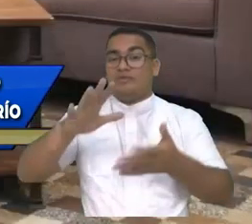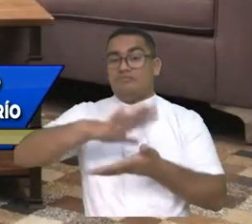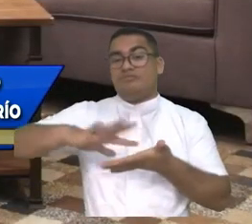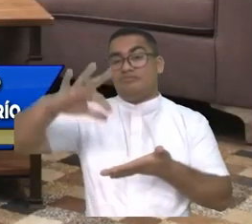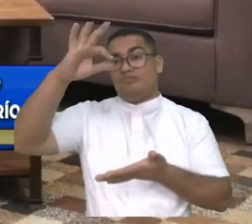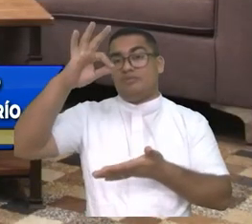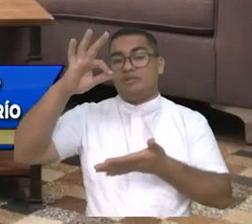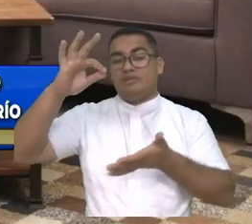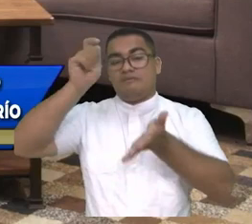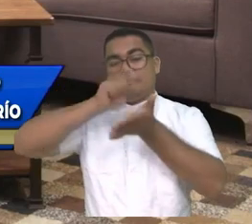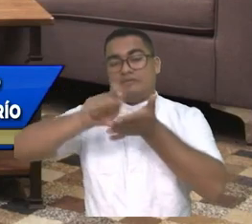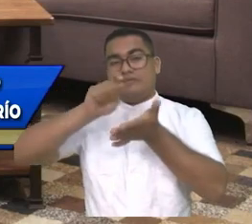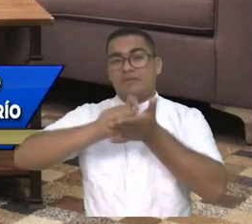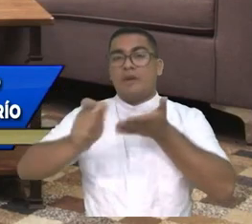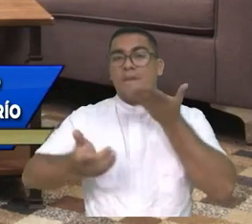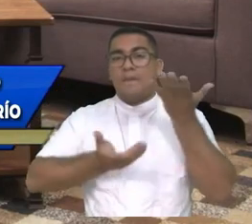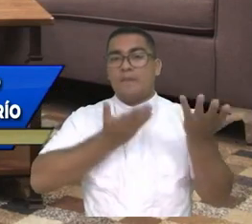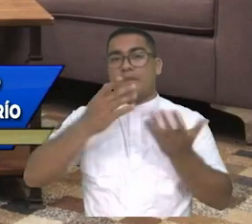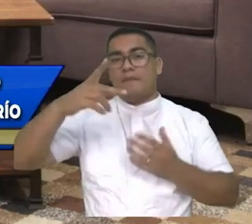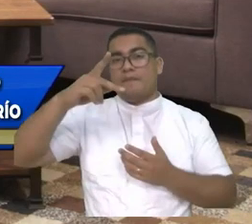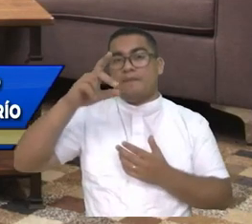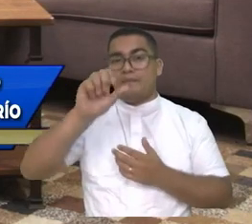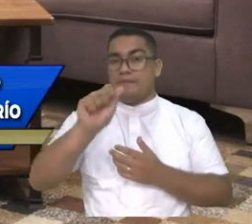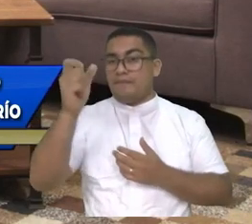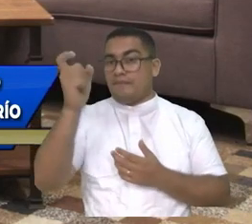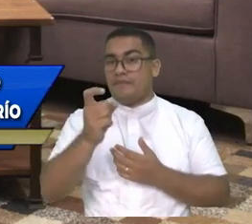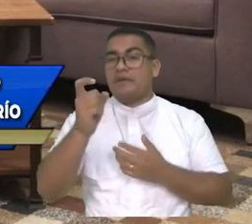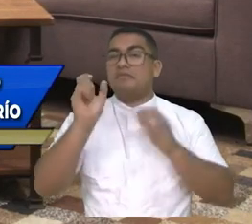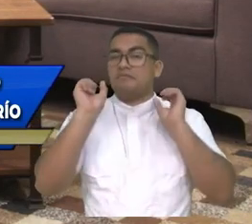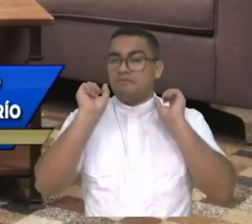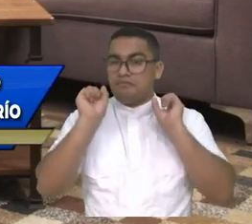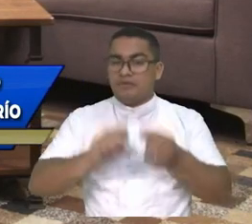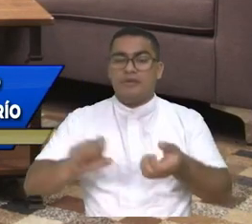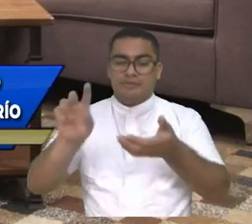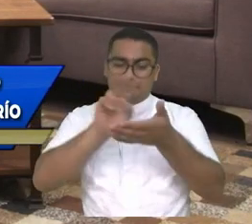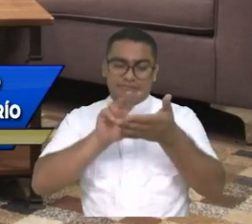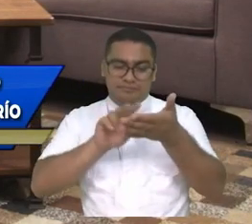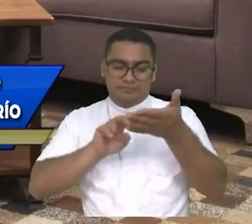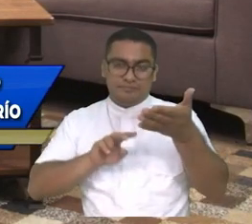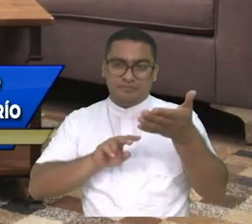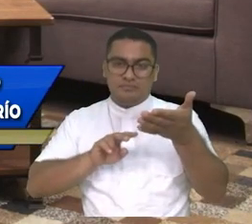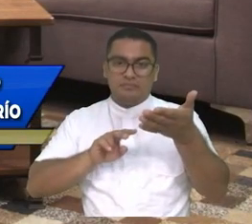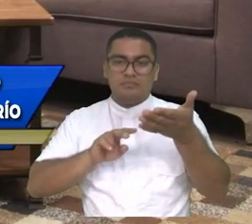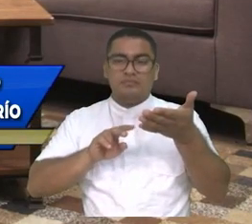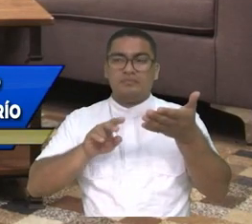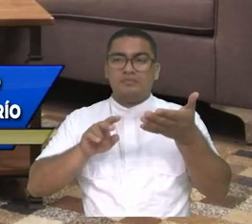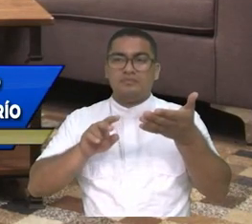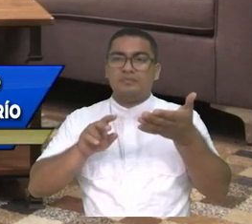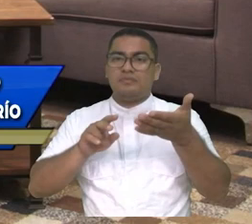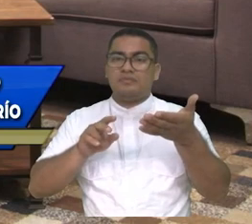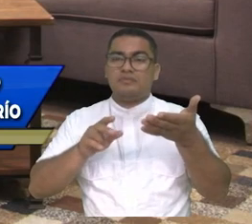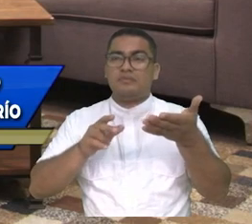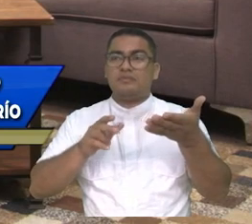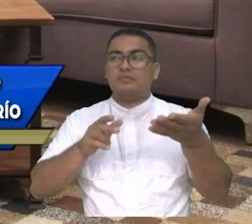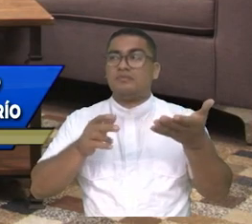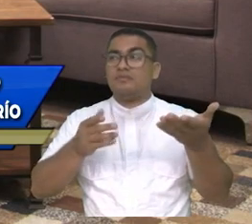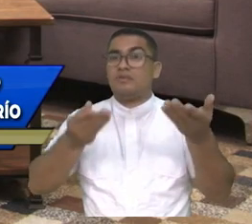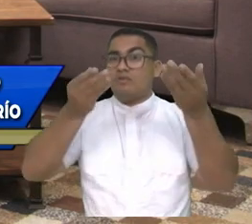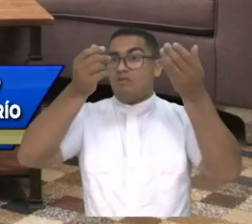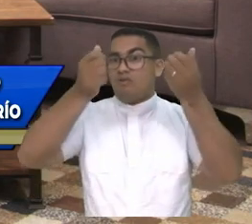poema Paz para que él lo pudiera leer, Rubén Darío lo pudiera leer gracias al